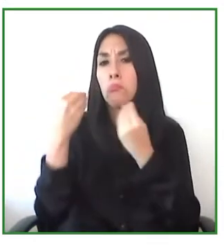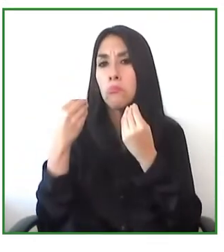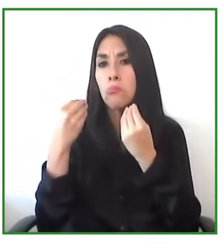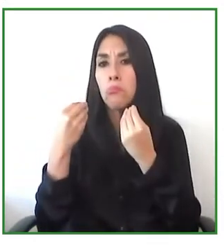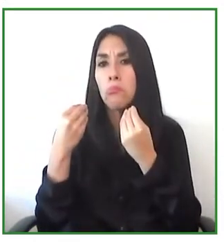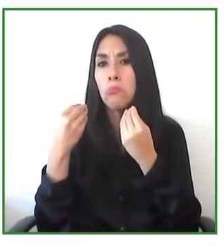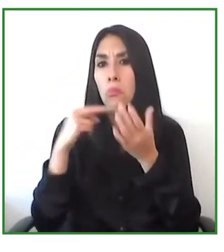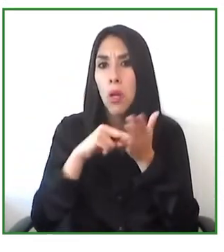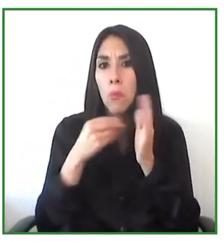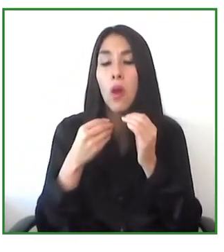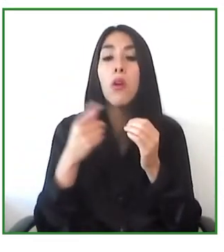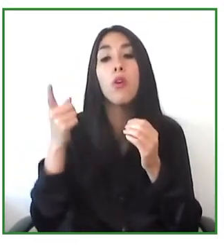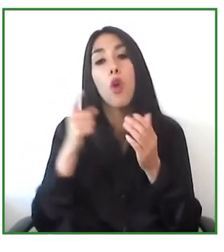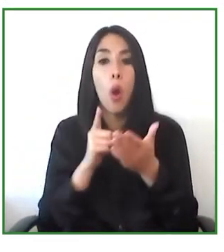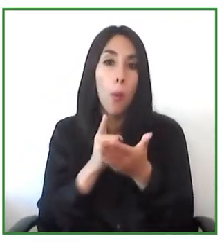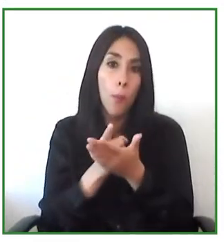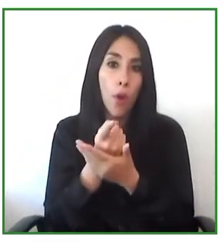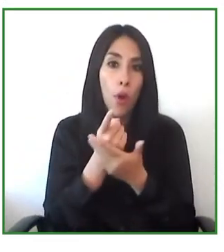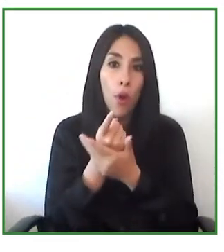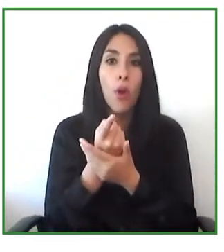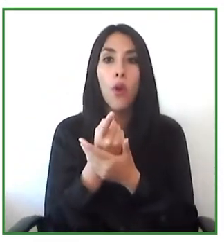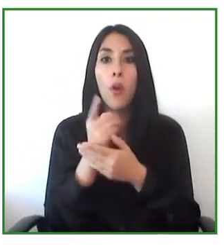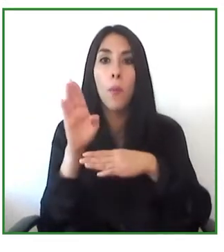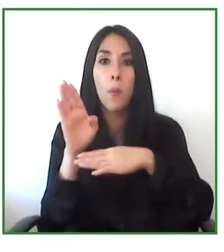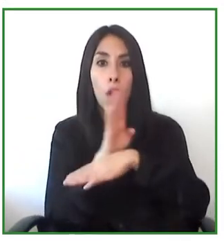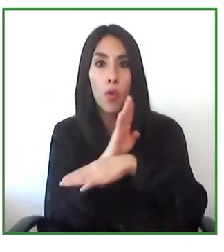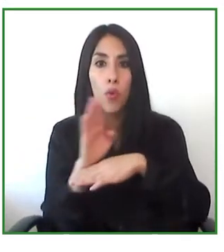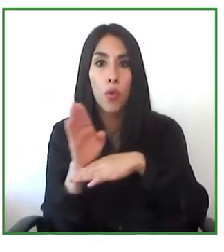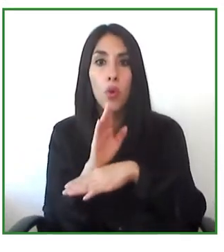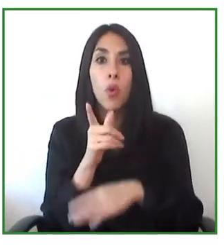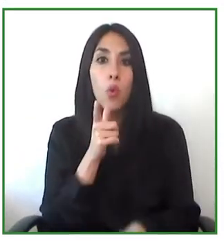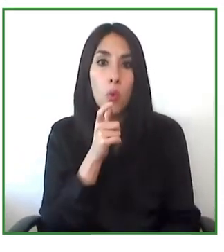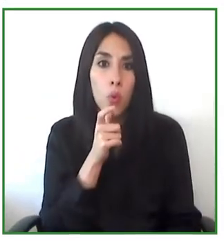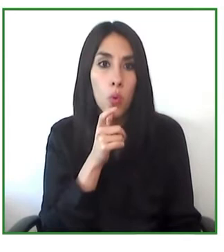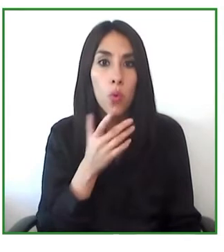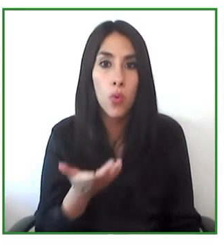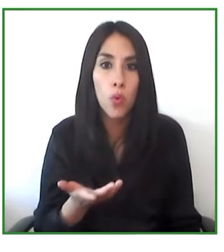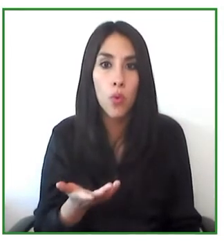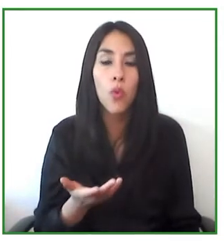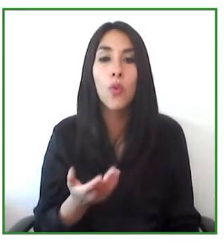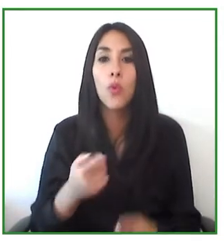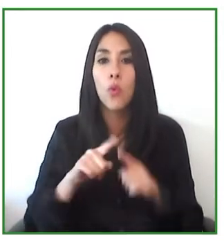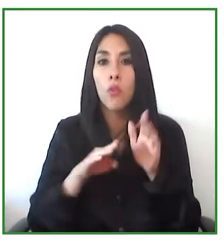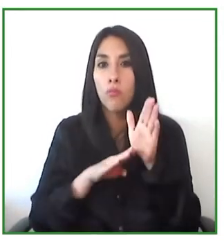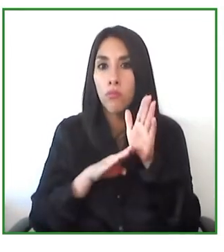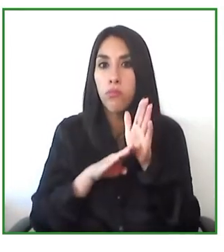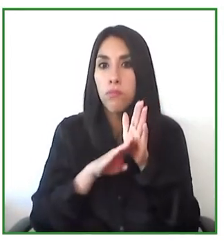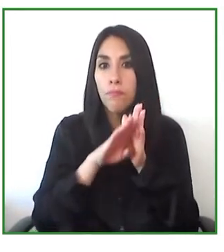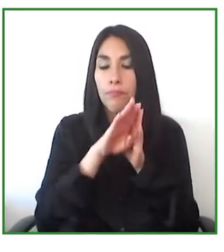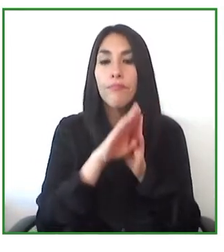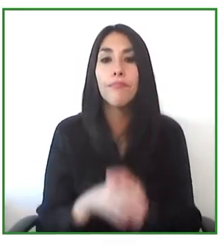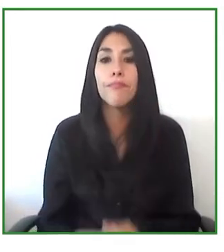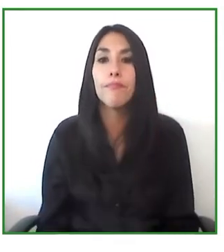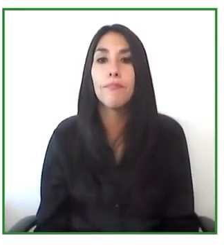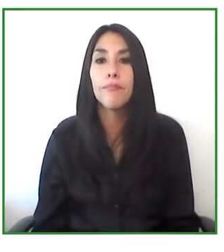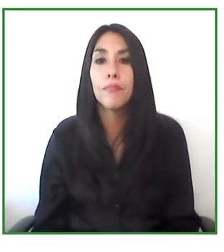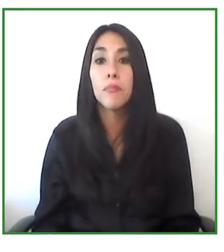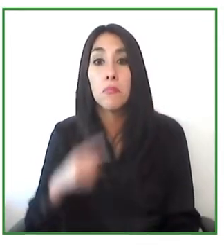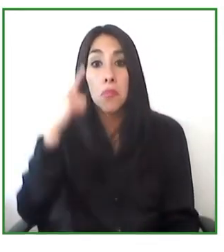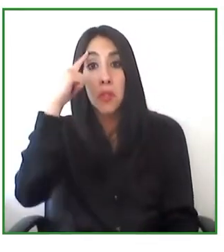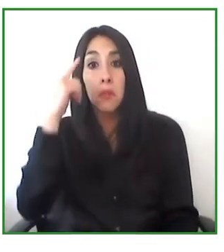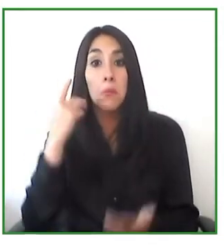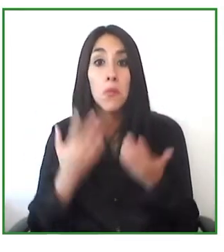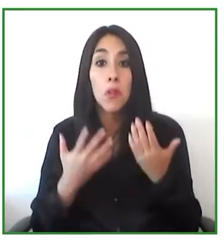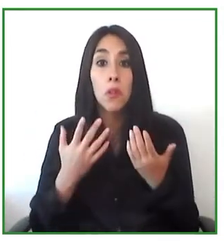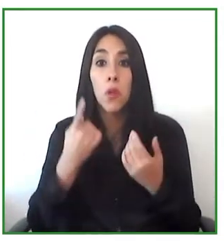de tener mejores resultados. Entonces creemos que eso no es solamente un tema